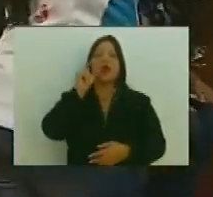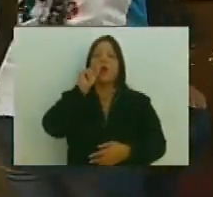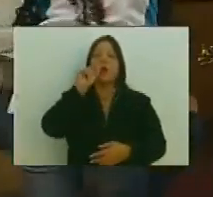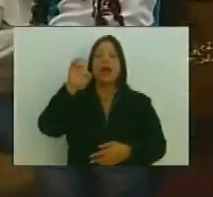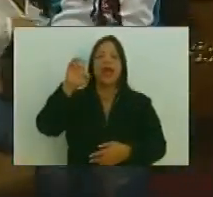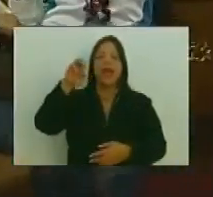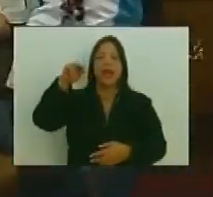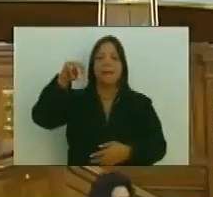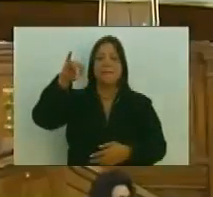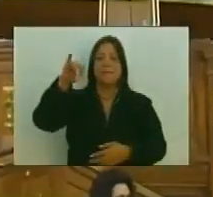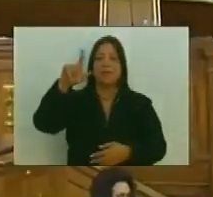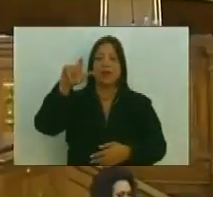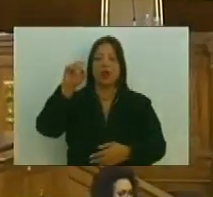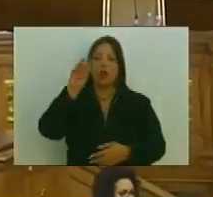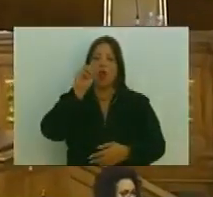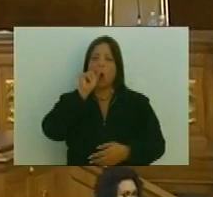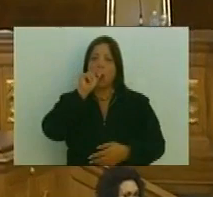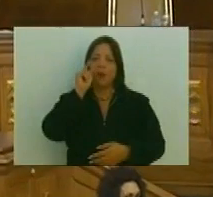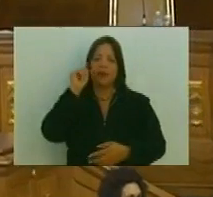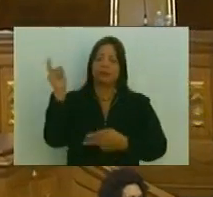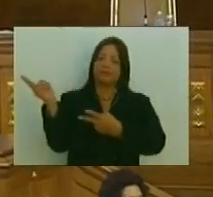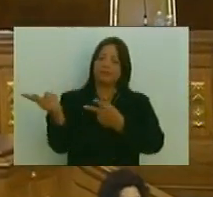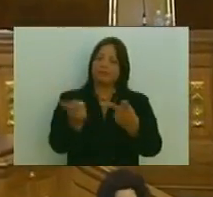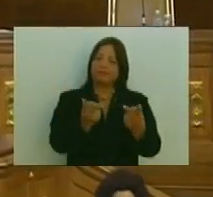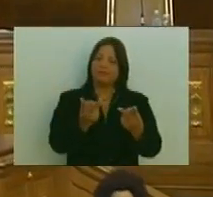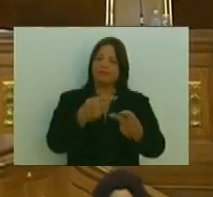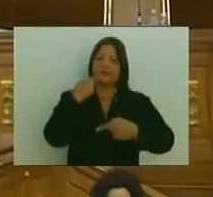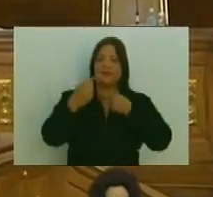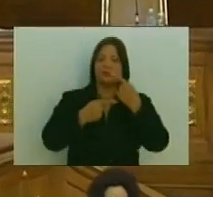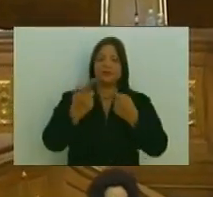el constituyente Emilio Colina.